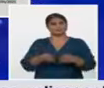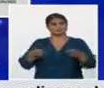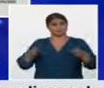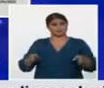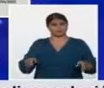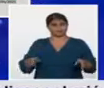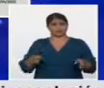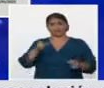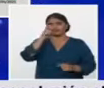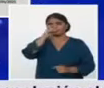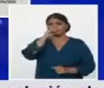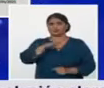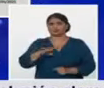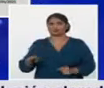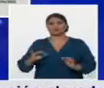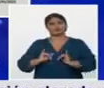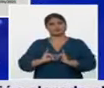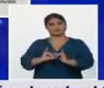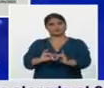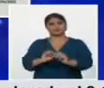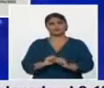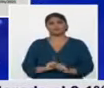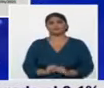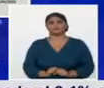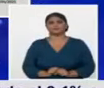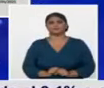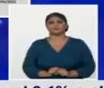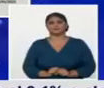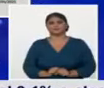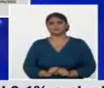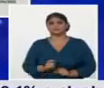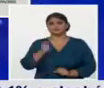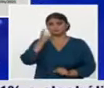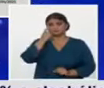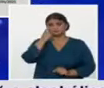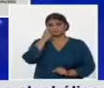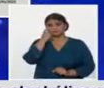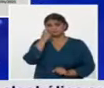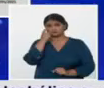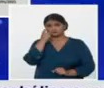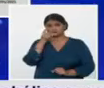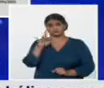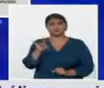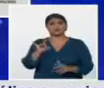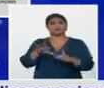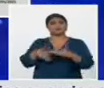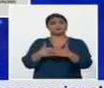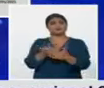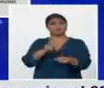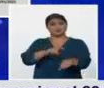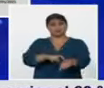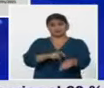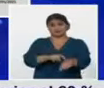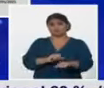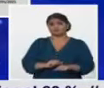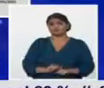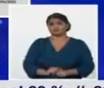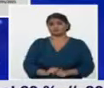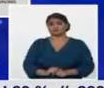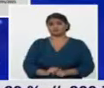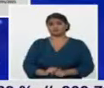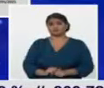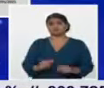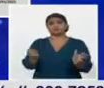pediátricos. Ahí tienen ustedes que ya en los últimos 15 días se han diagnosticado